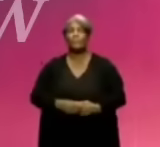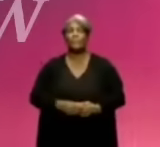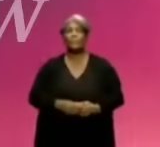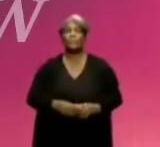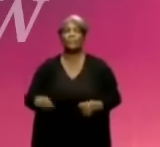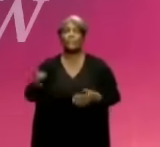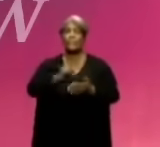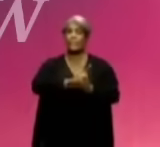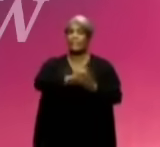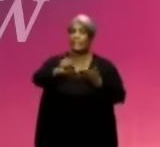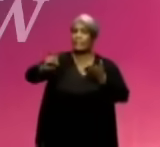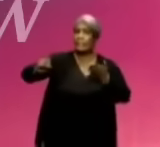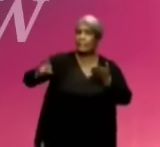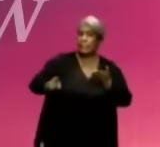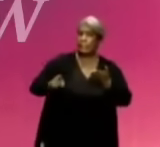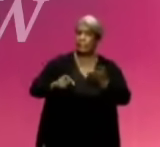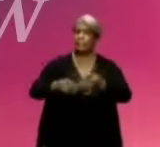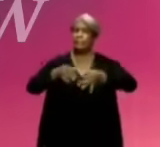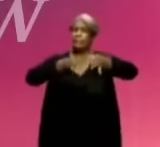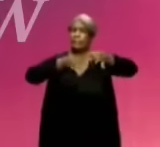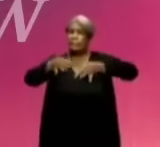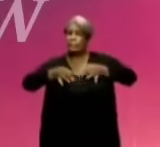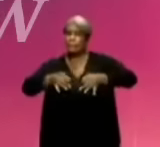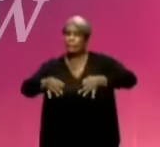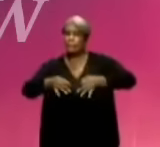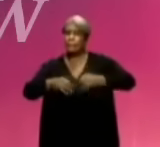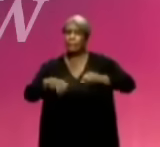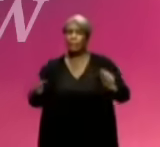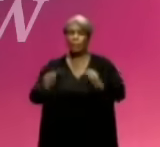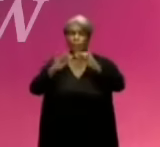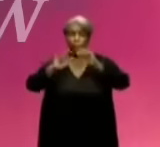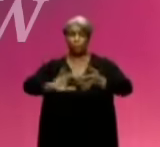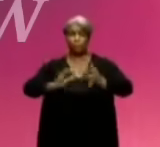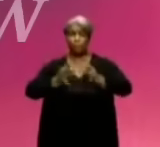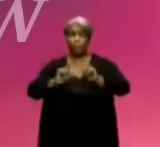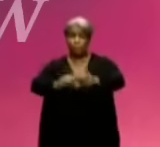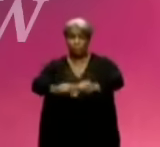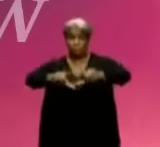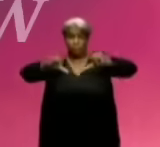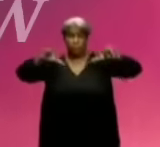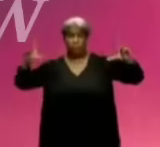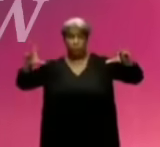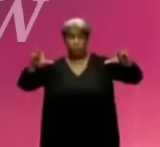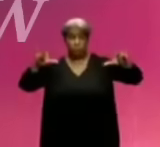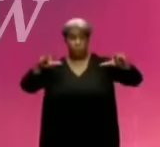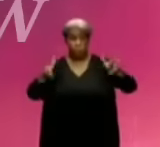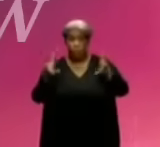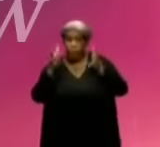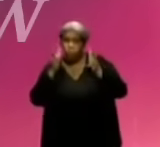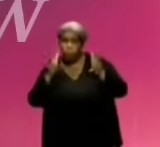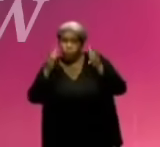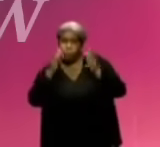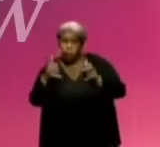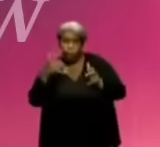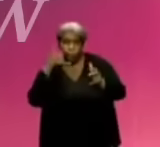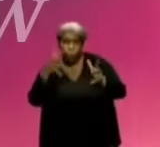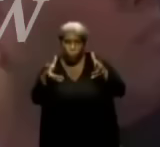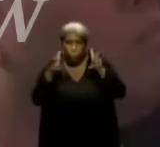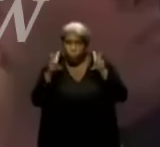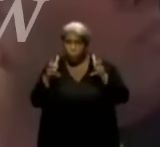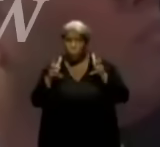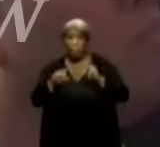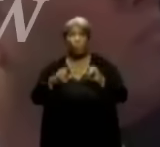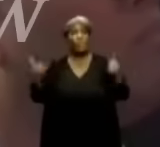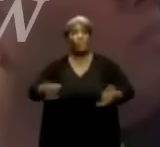la semanal, hicimos una plataforma de llamadas que no existían, pero aquí también tiene que haber mayor inversión, tienen que haber